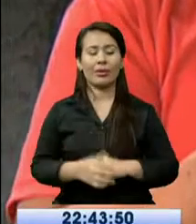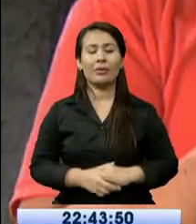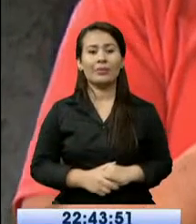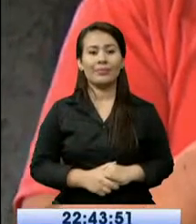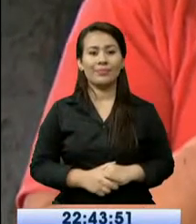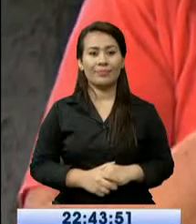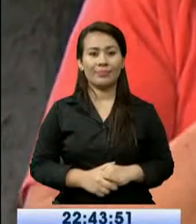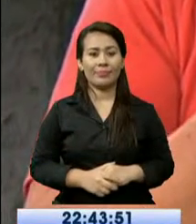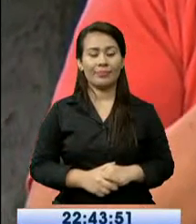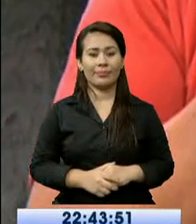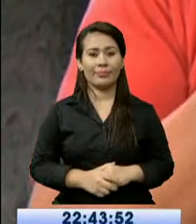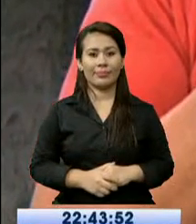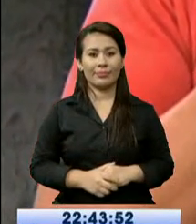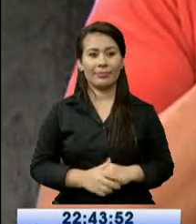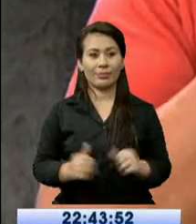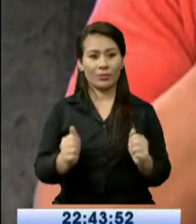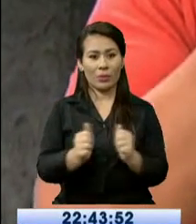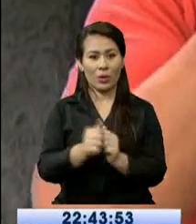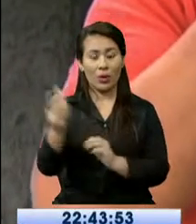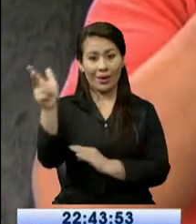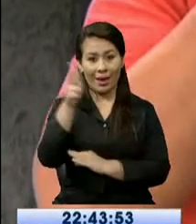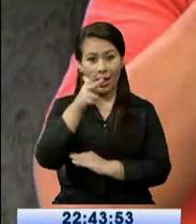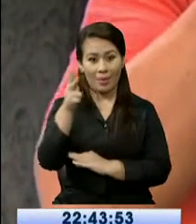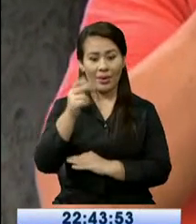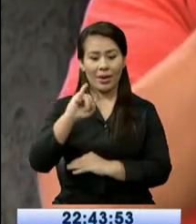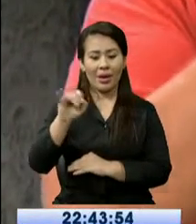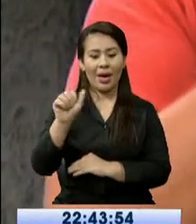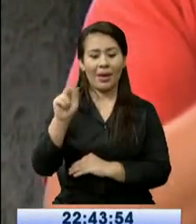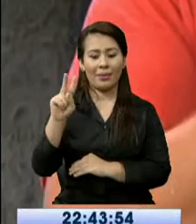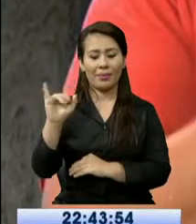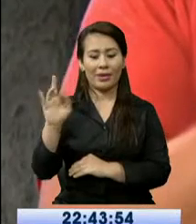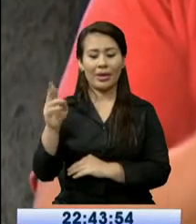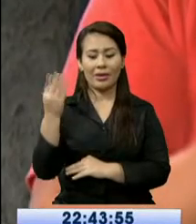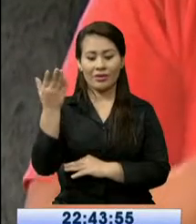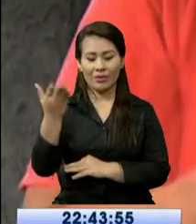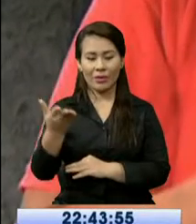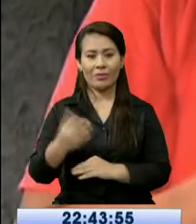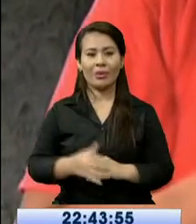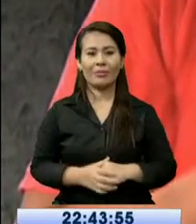Con cámara de Javier García, informó Jorge Escobar.